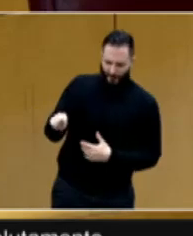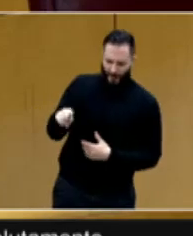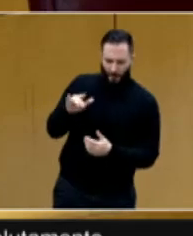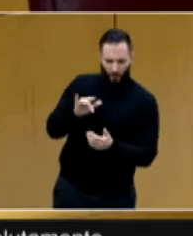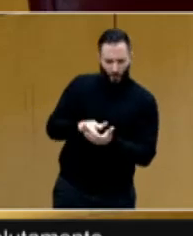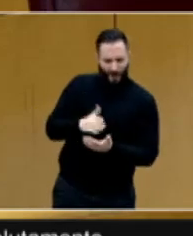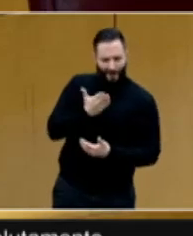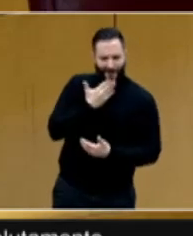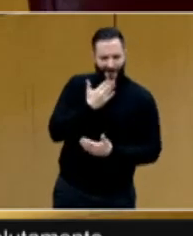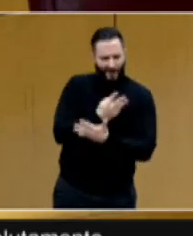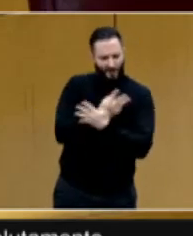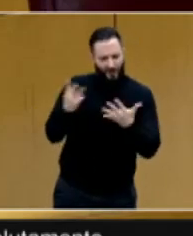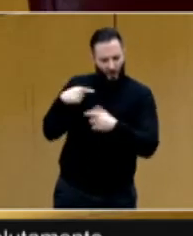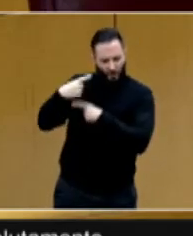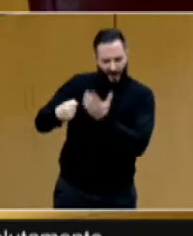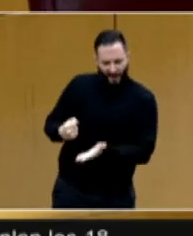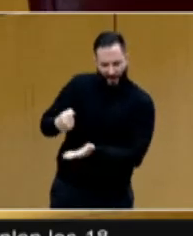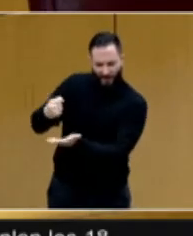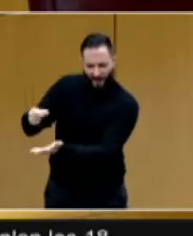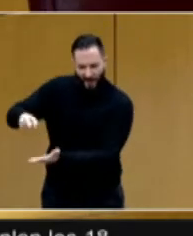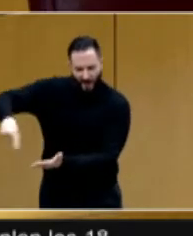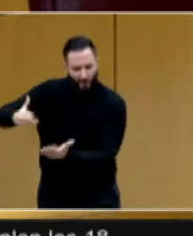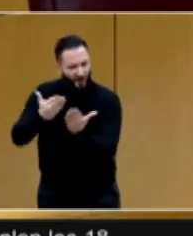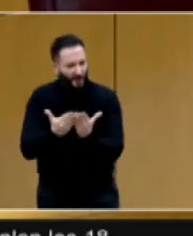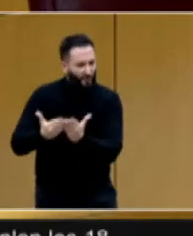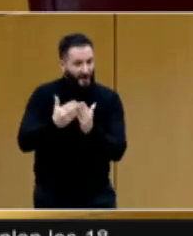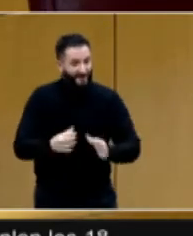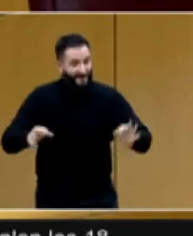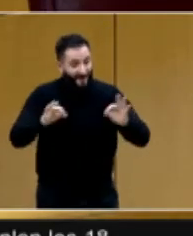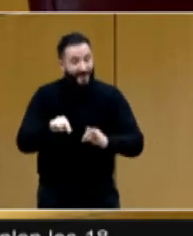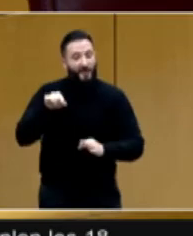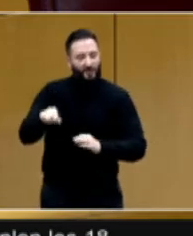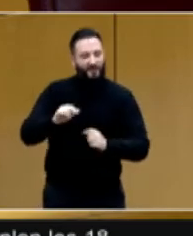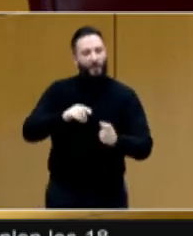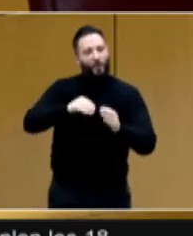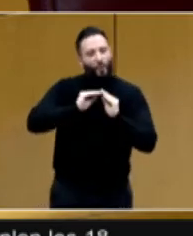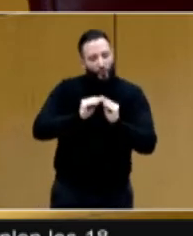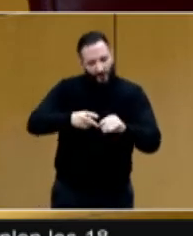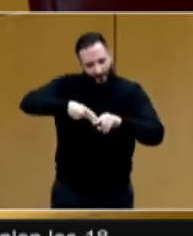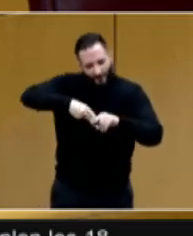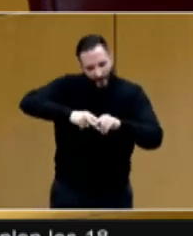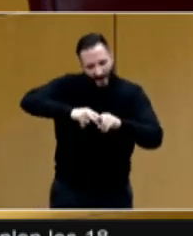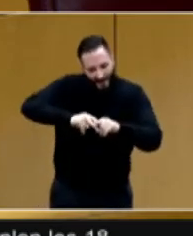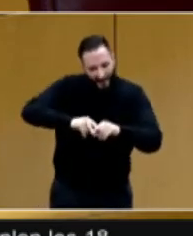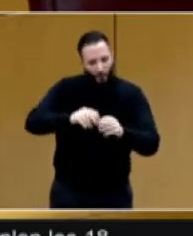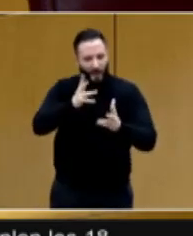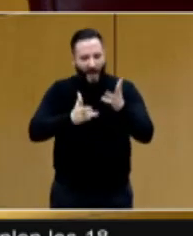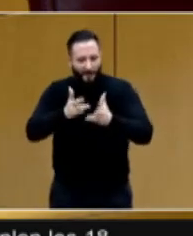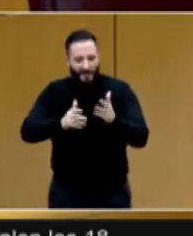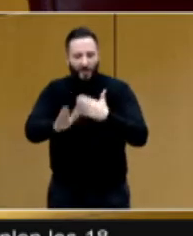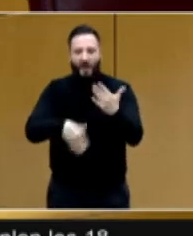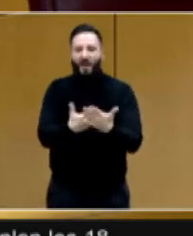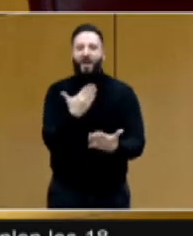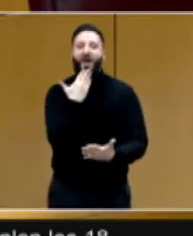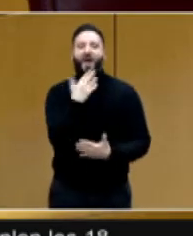no van a estudiar o no van a hacer y entonces establecen mecanismos de administración hasta los 25 porque dice el nombre